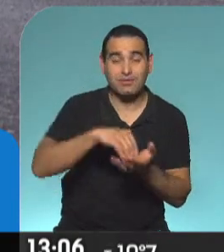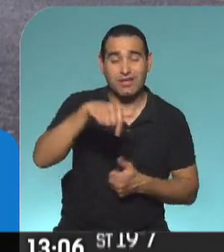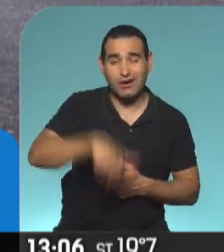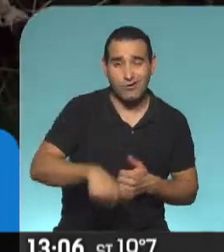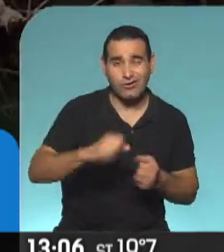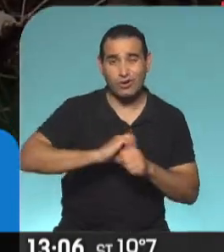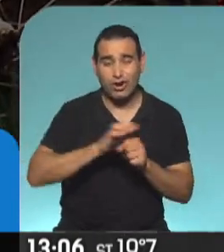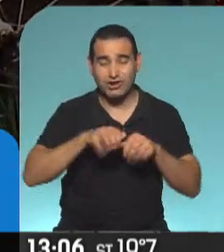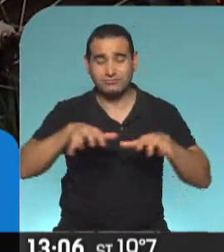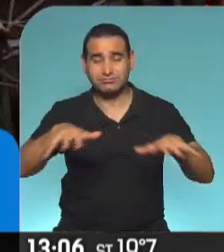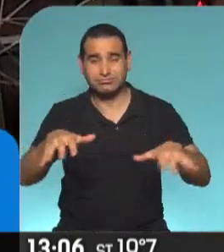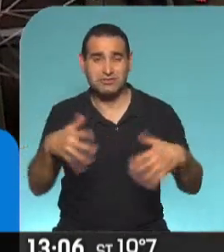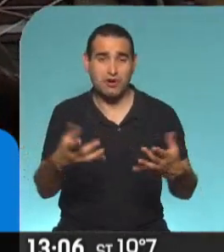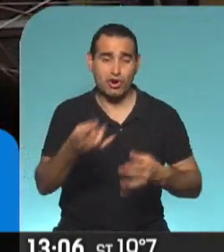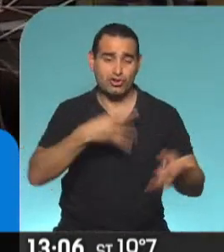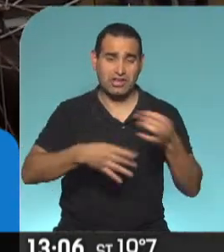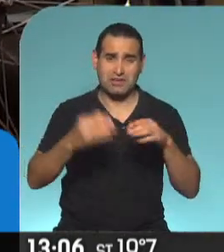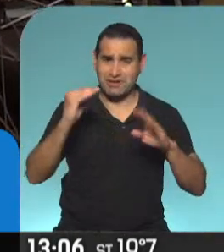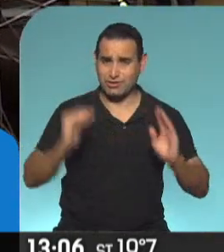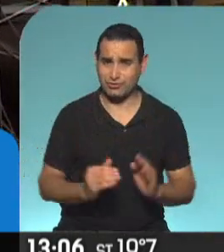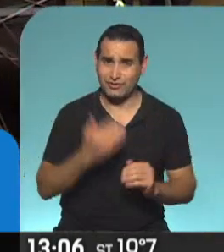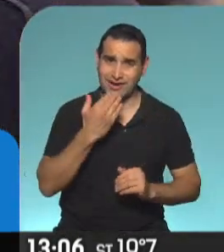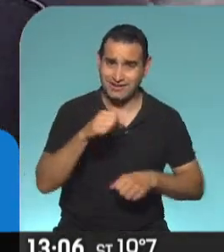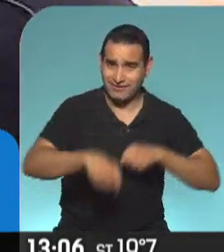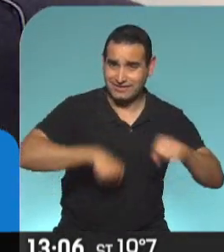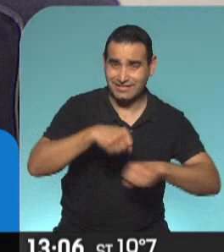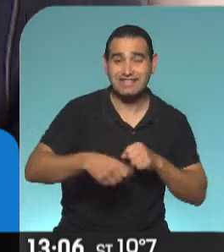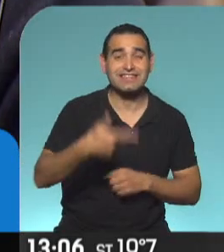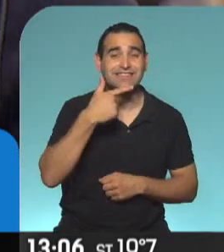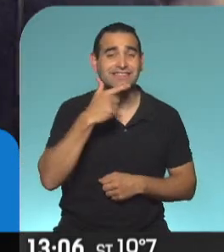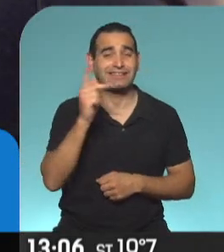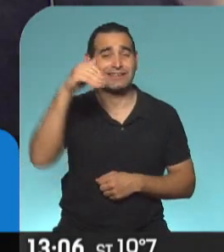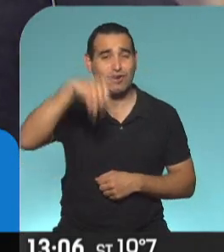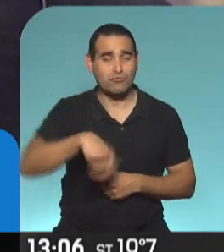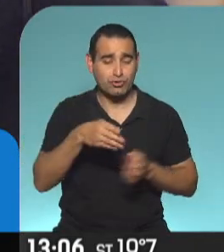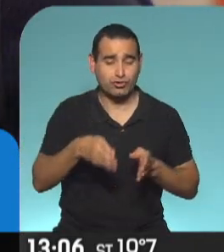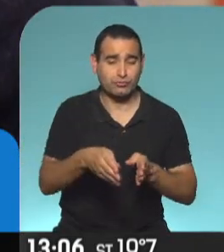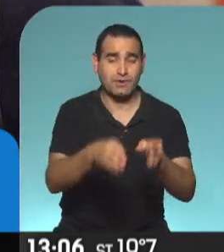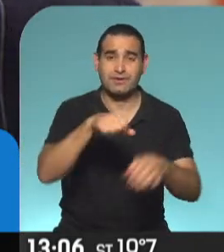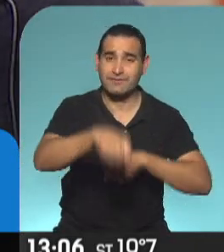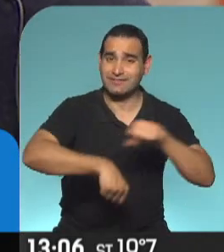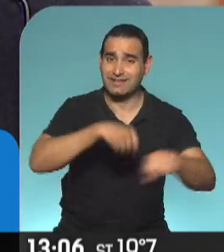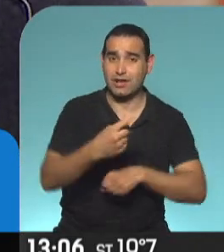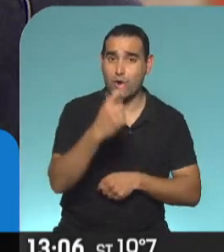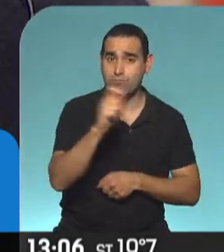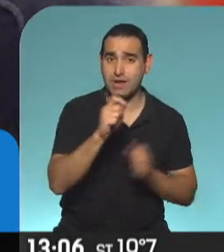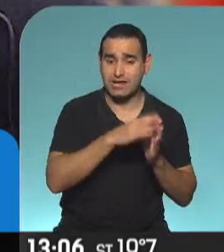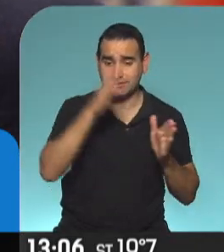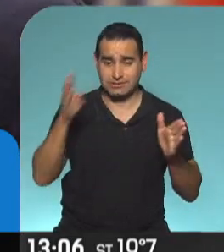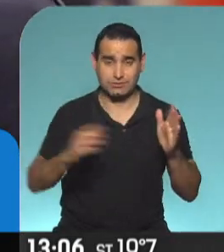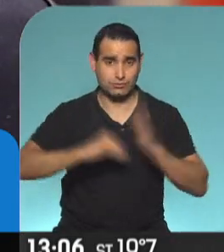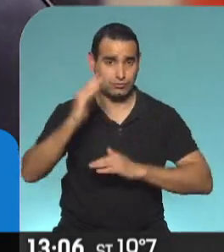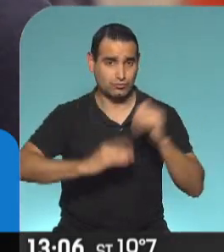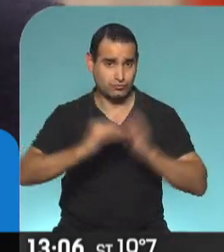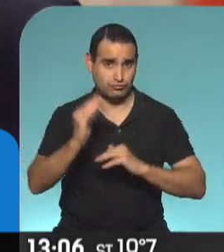pandemia reducen los riesgos de contagio. 17 kilómetros de ciclovías en un mes. Esto es parte de lo que también